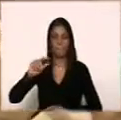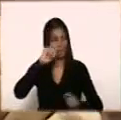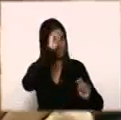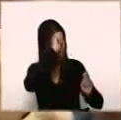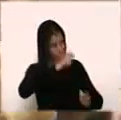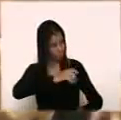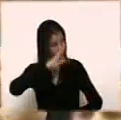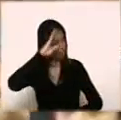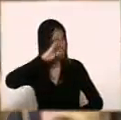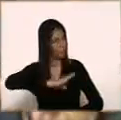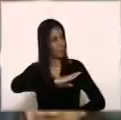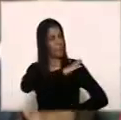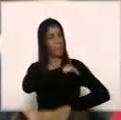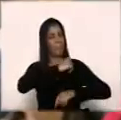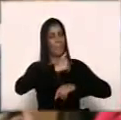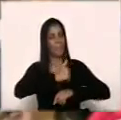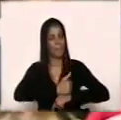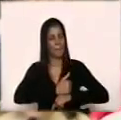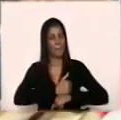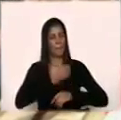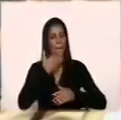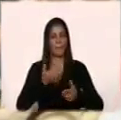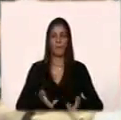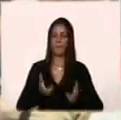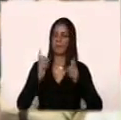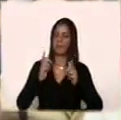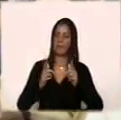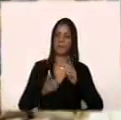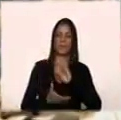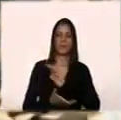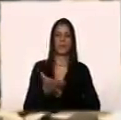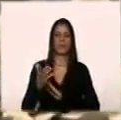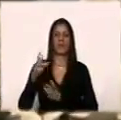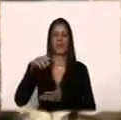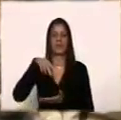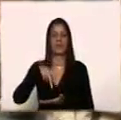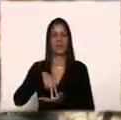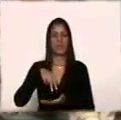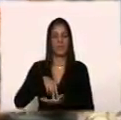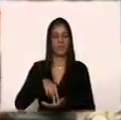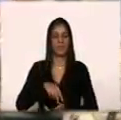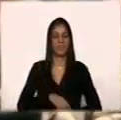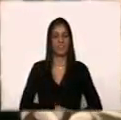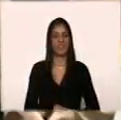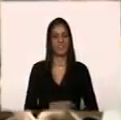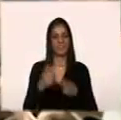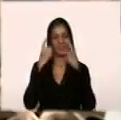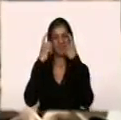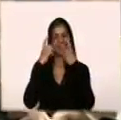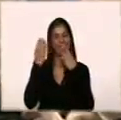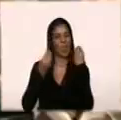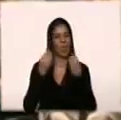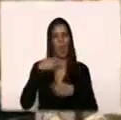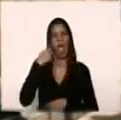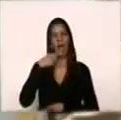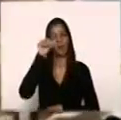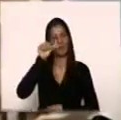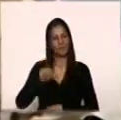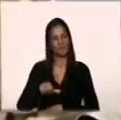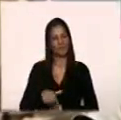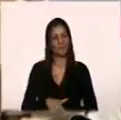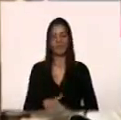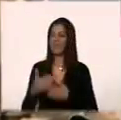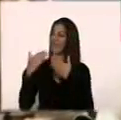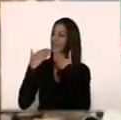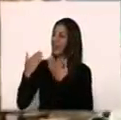general, que me instruyó sobre cómo era el protocolo para dirigirme en público. ¿Qué se hizo el mayor general? Por ahí está. Gracias, mayor